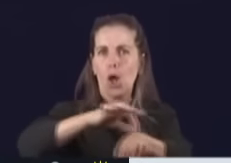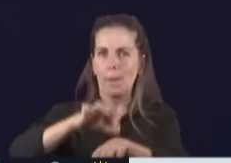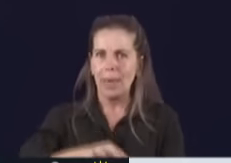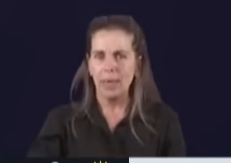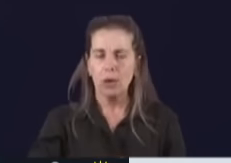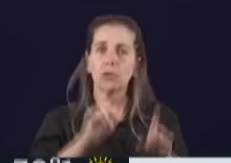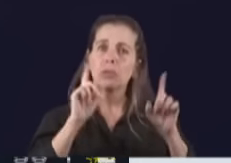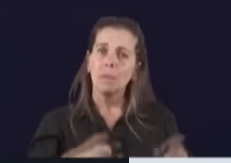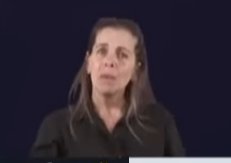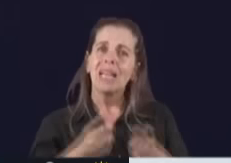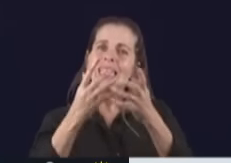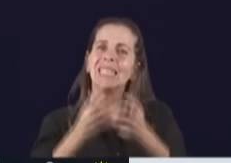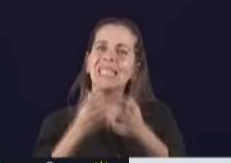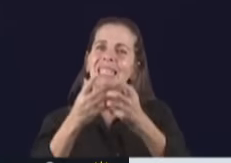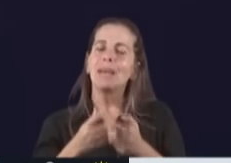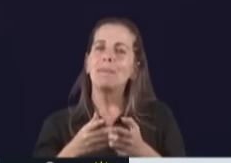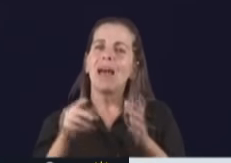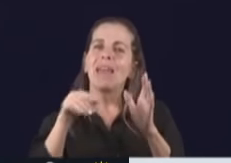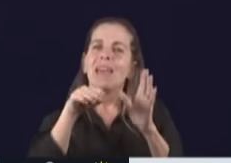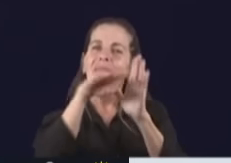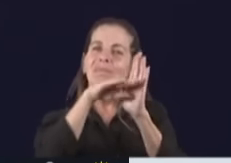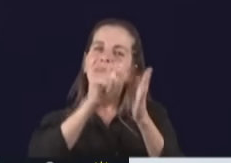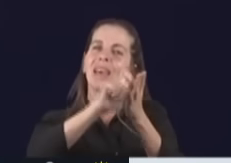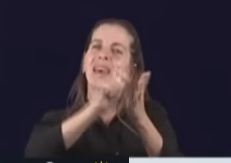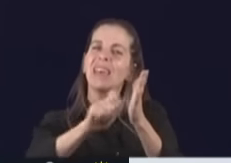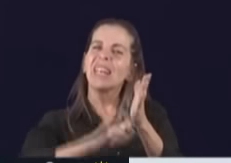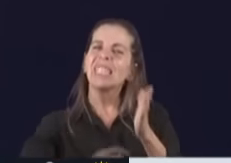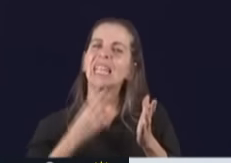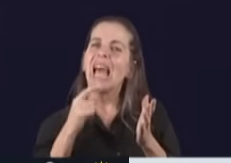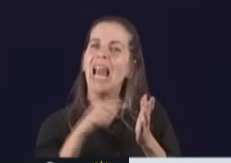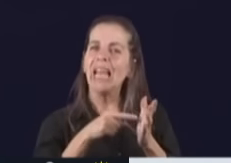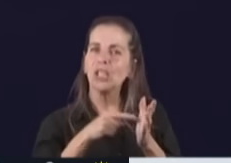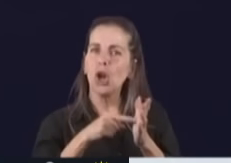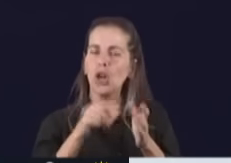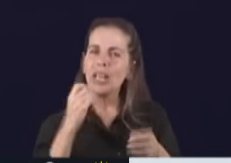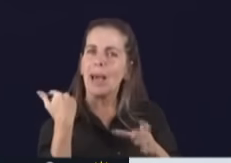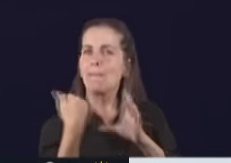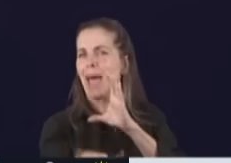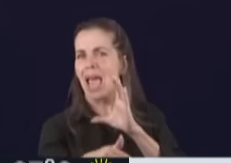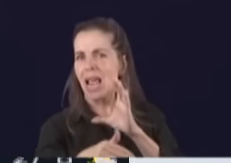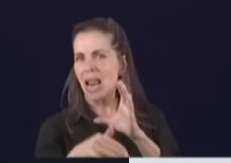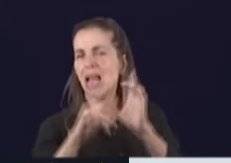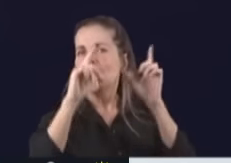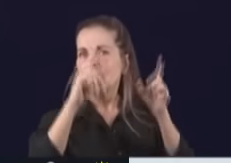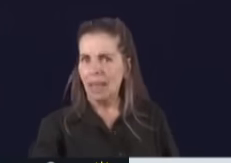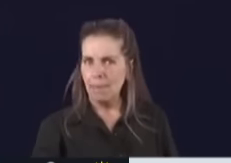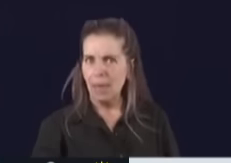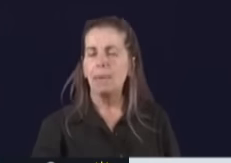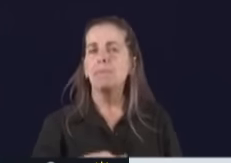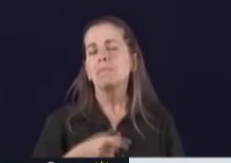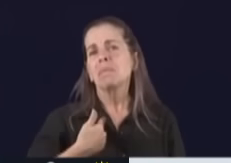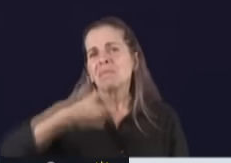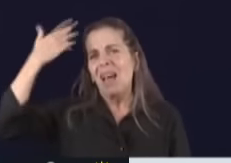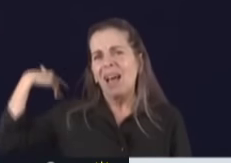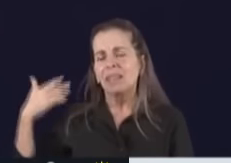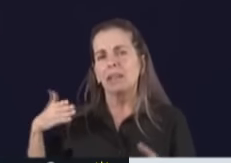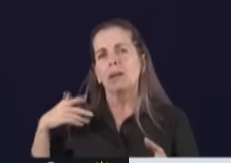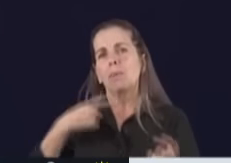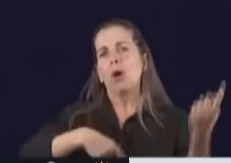receta electrónica, se amplió el listado de medicamentos de venta libre para fomentar la competencia y bajar precios y se eliminaron trabas burocráticas